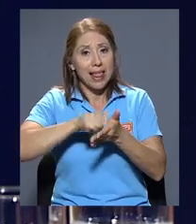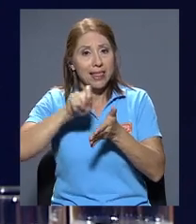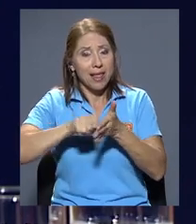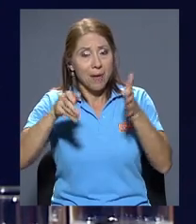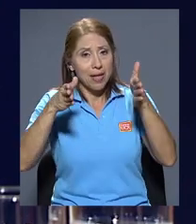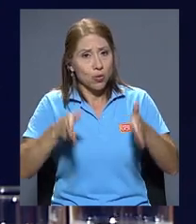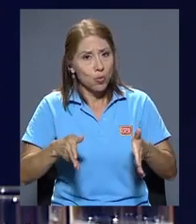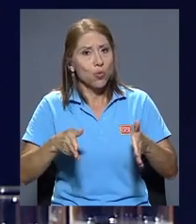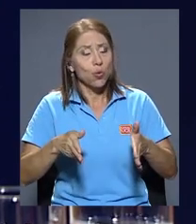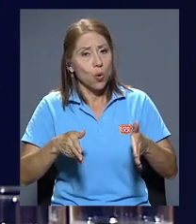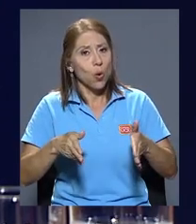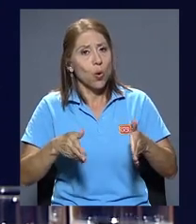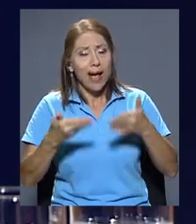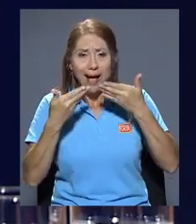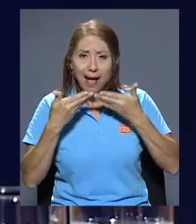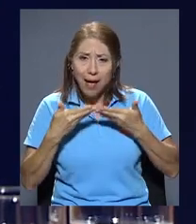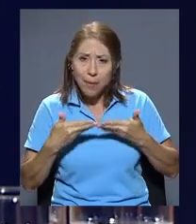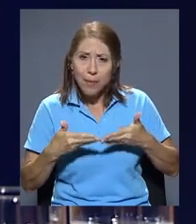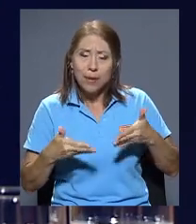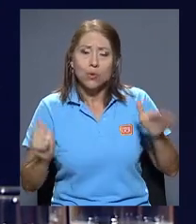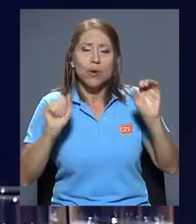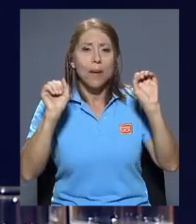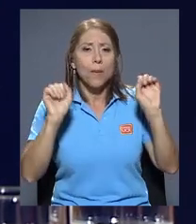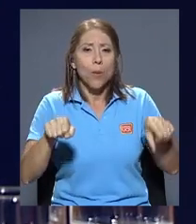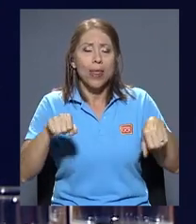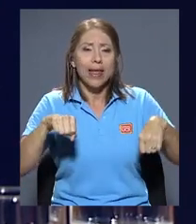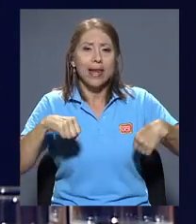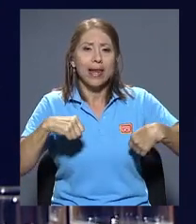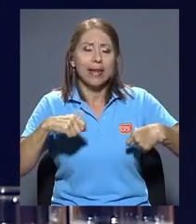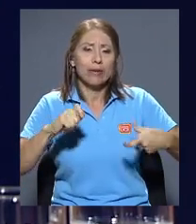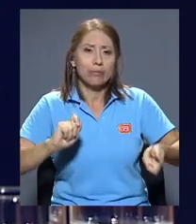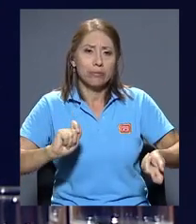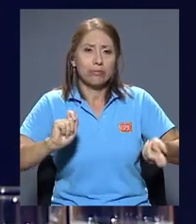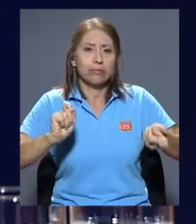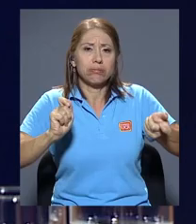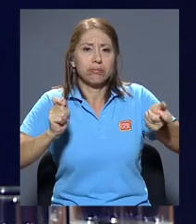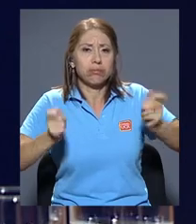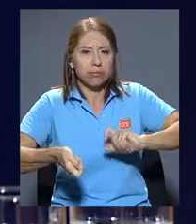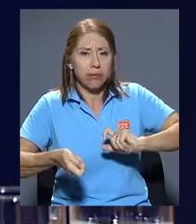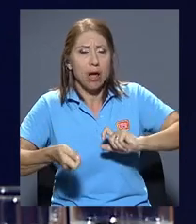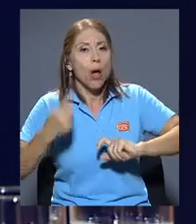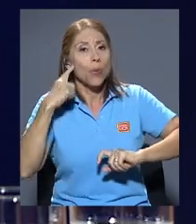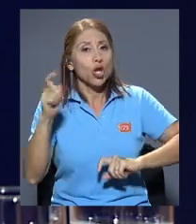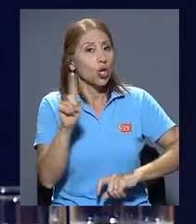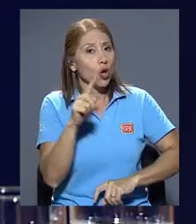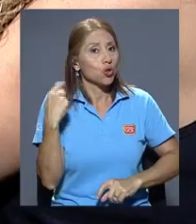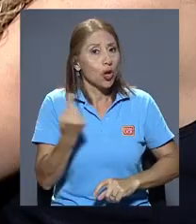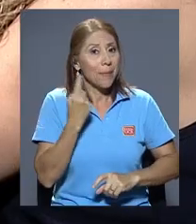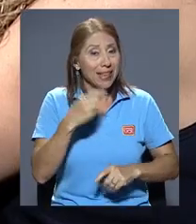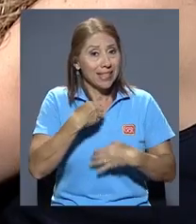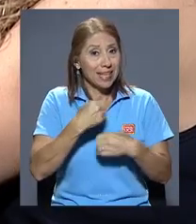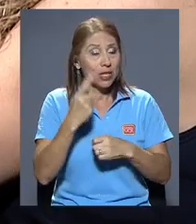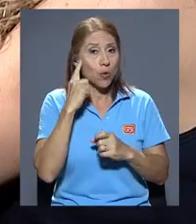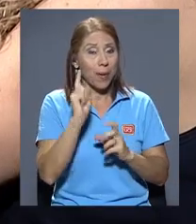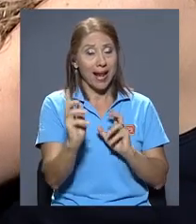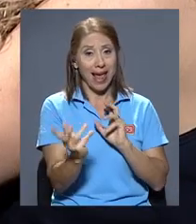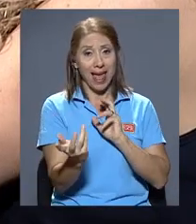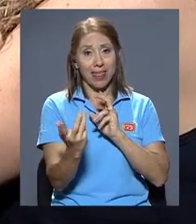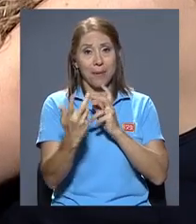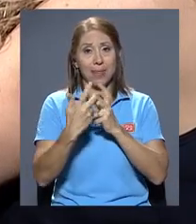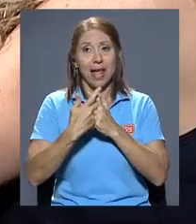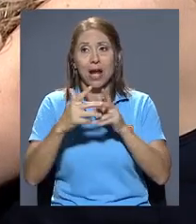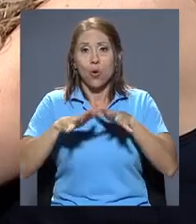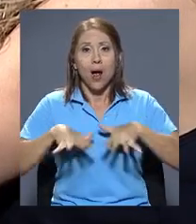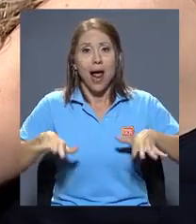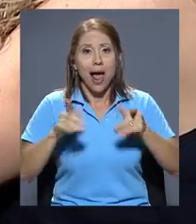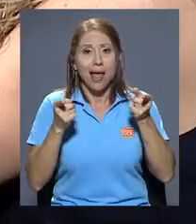hacer estas adaptaciones, porque entiendo que no solo se hizo para adaptarlo a la realidad, digamos, centroamericana, sino como